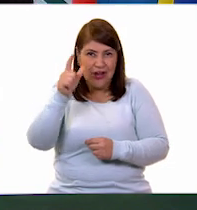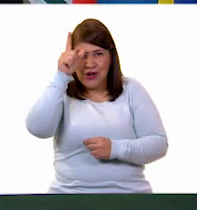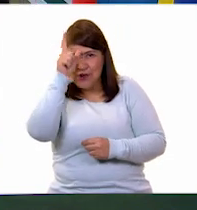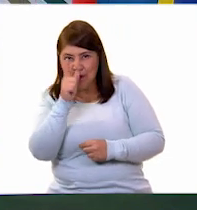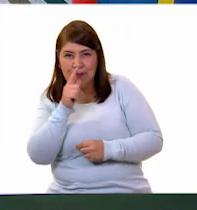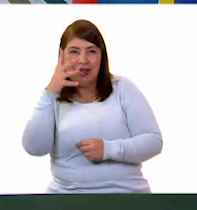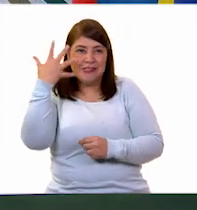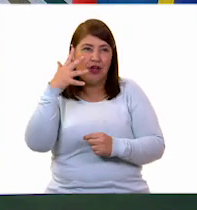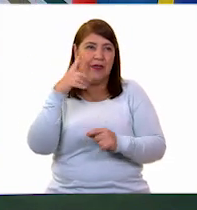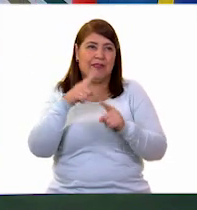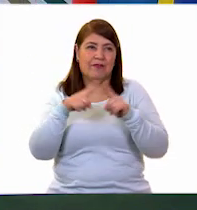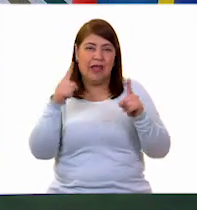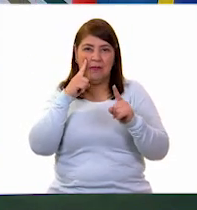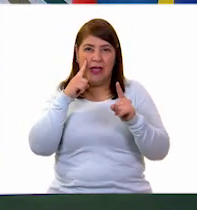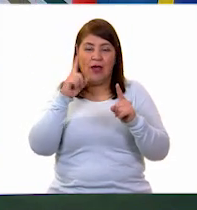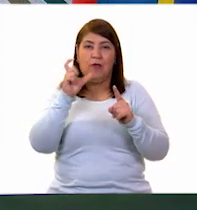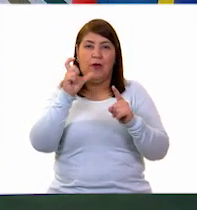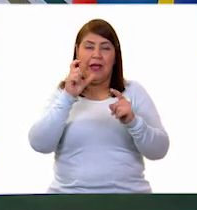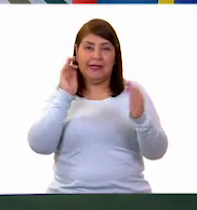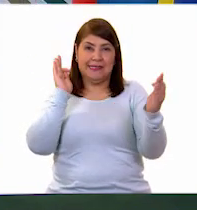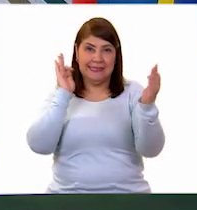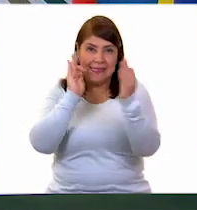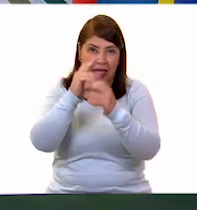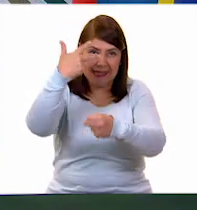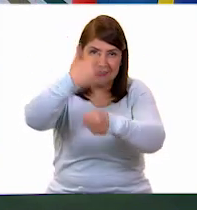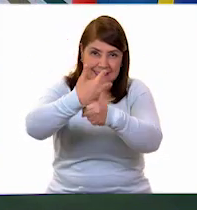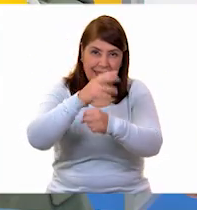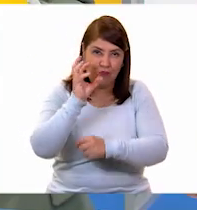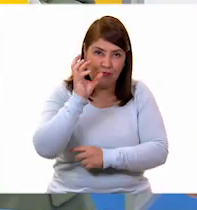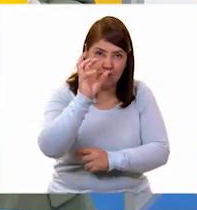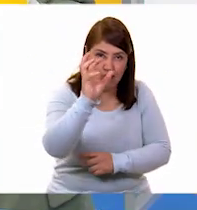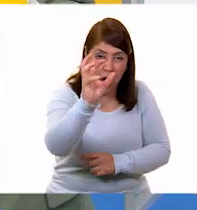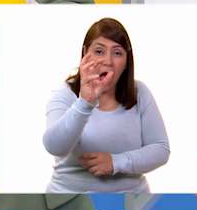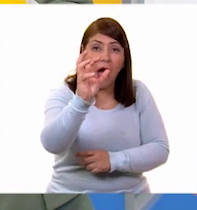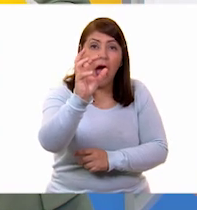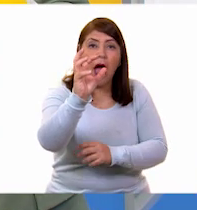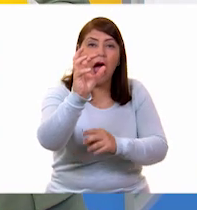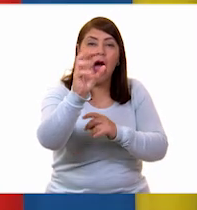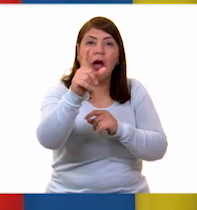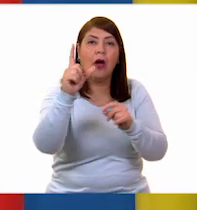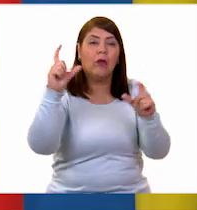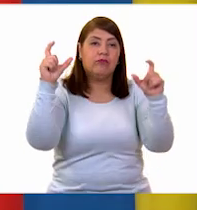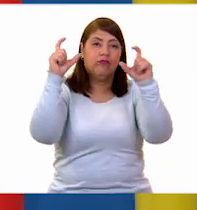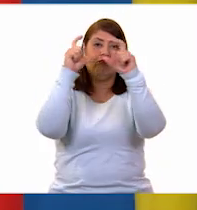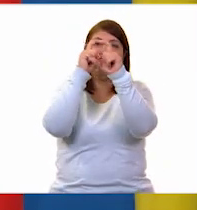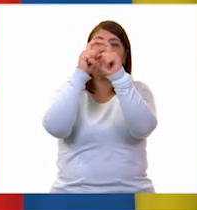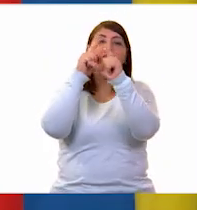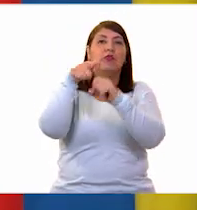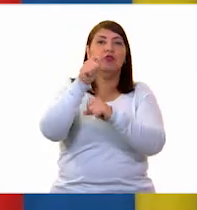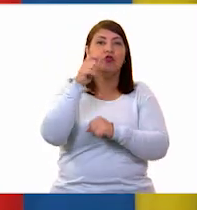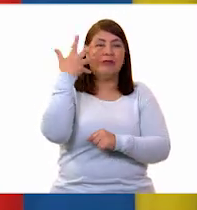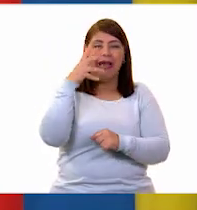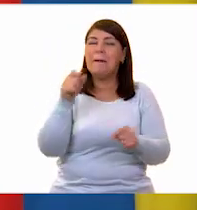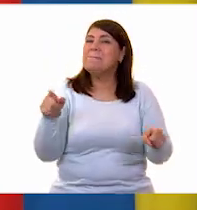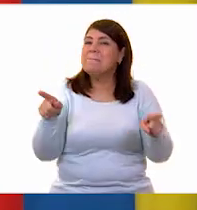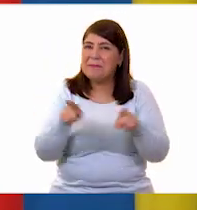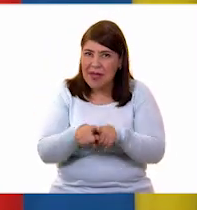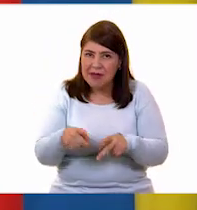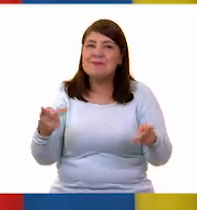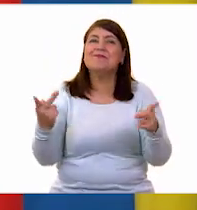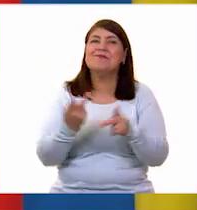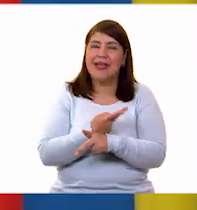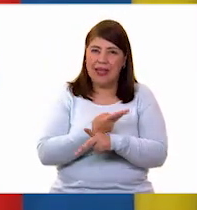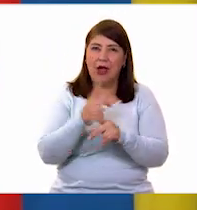son diferentes, pues cuando usted acercó la luna a la cámara, ¿se alcanza a ocultar el sol? Así es. Eso mismo pasa cuando existe